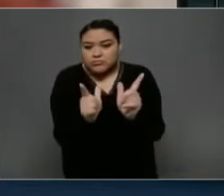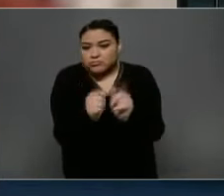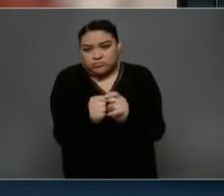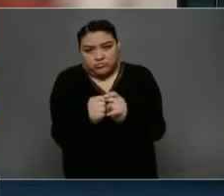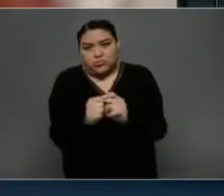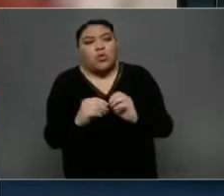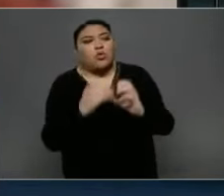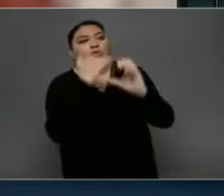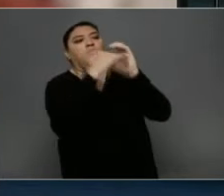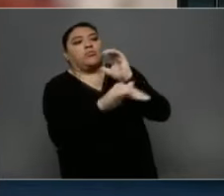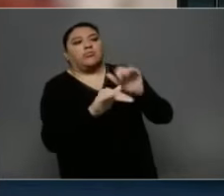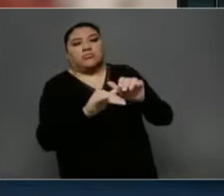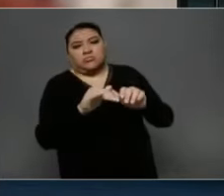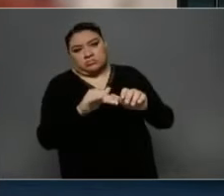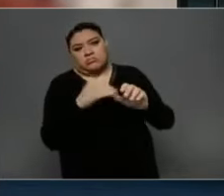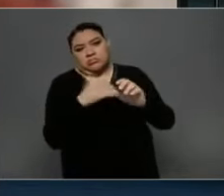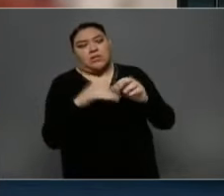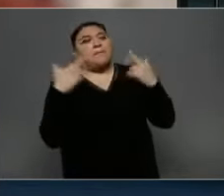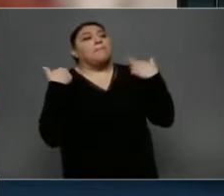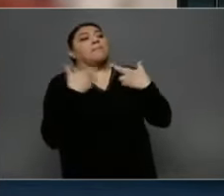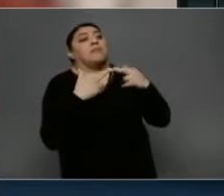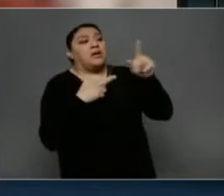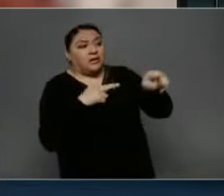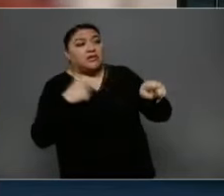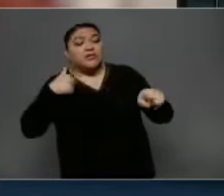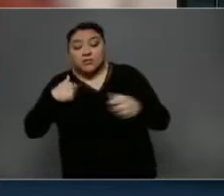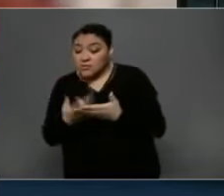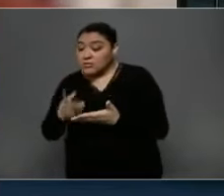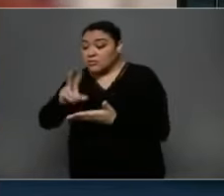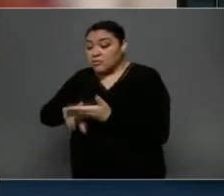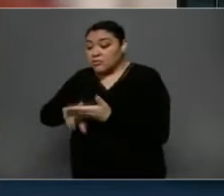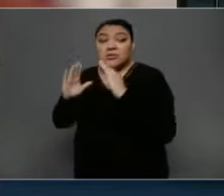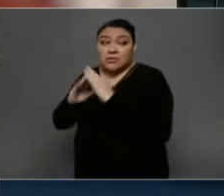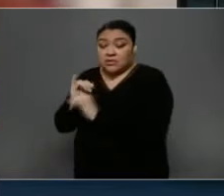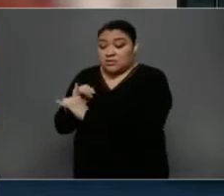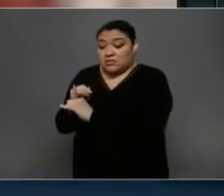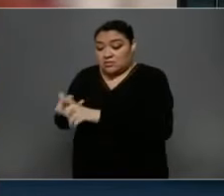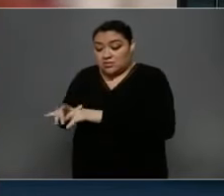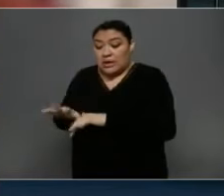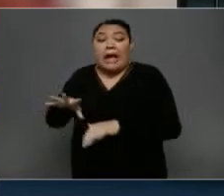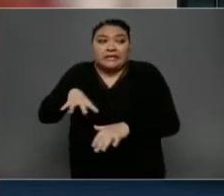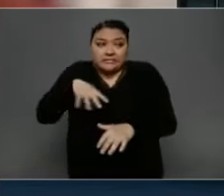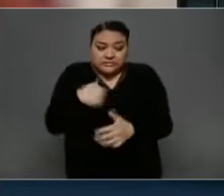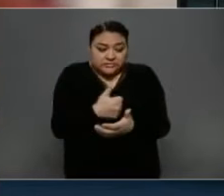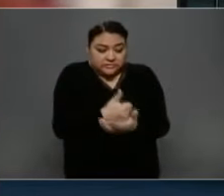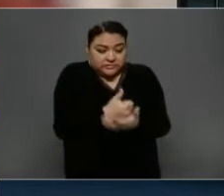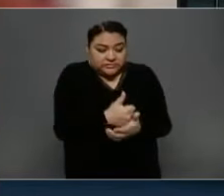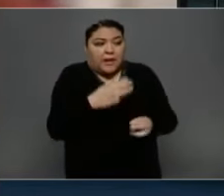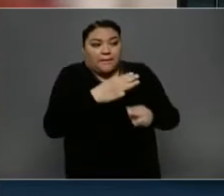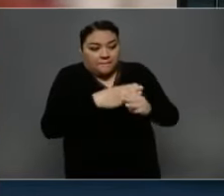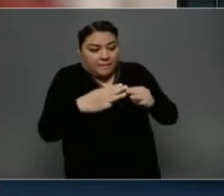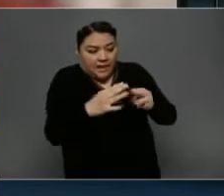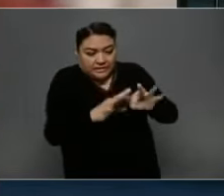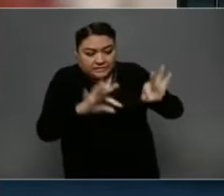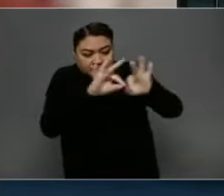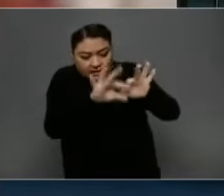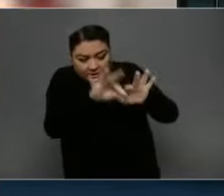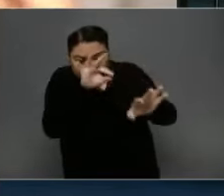manden un correo a su escuela y diciendo maestra tengo un trabajo desde mi casa voy a hacer lo que puedo las materias esenciales